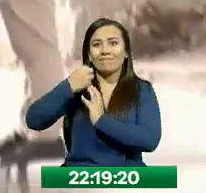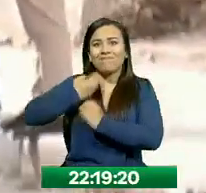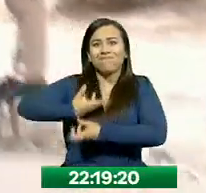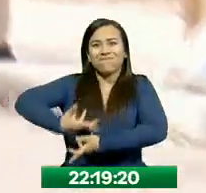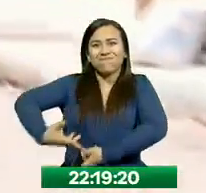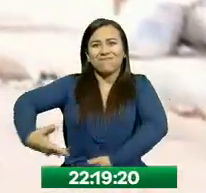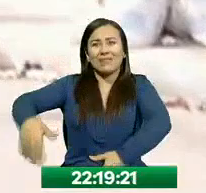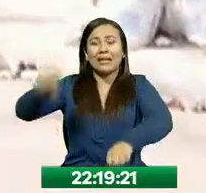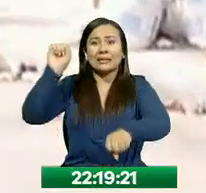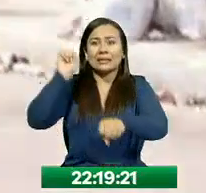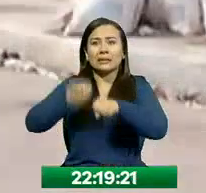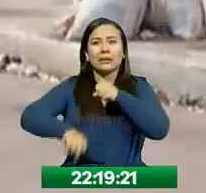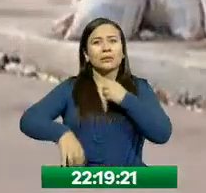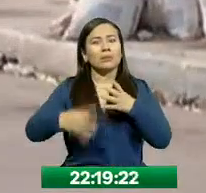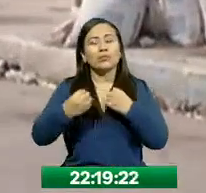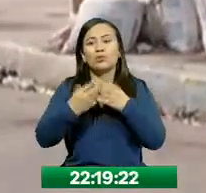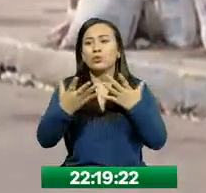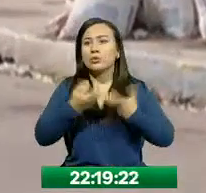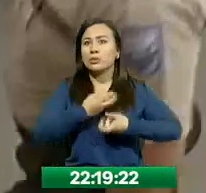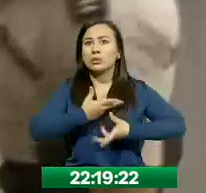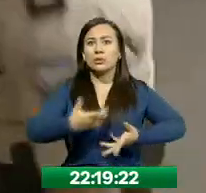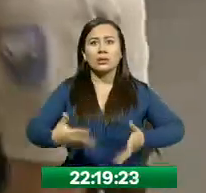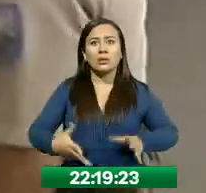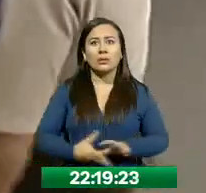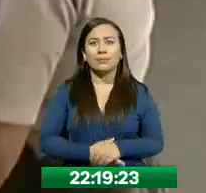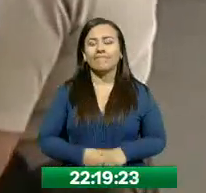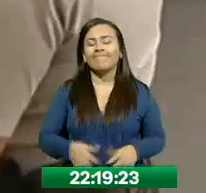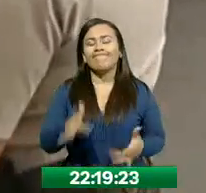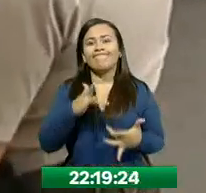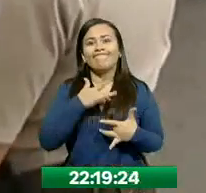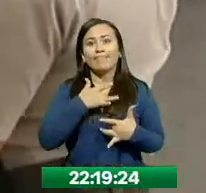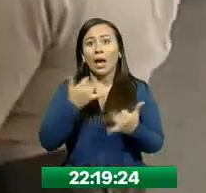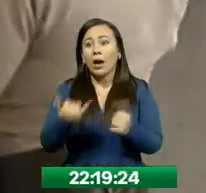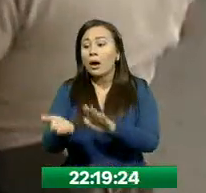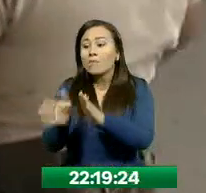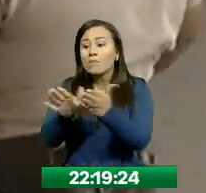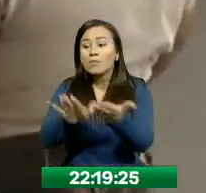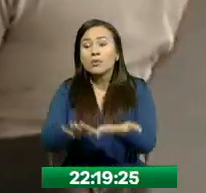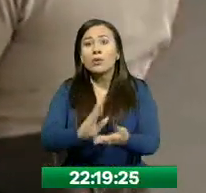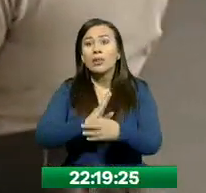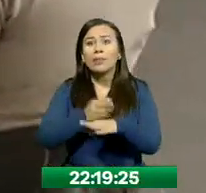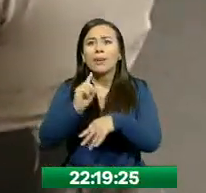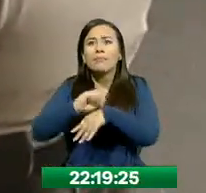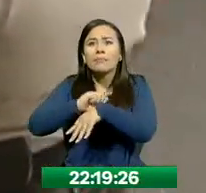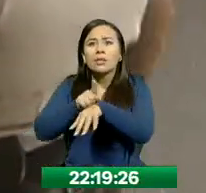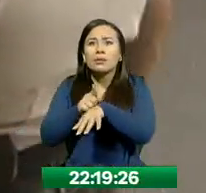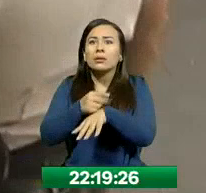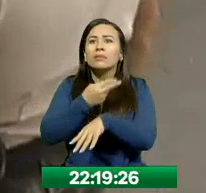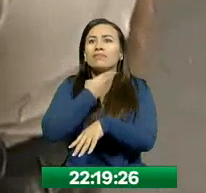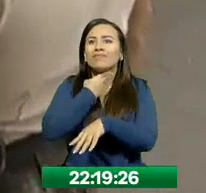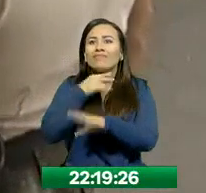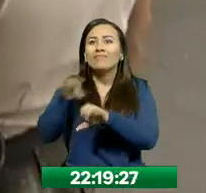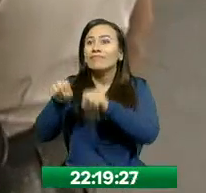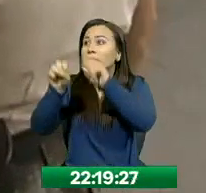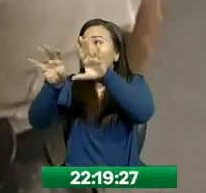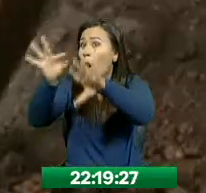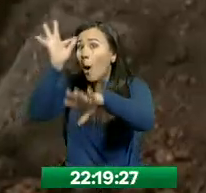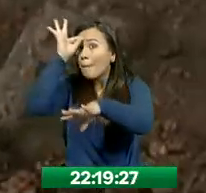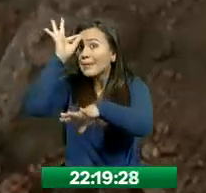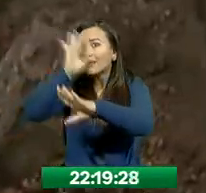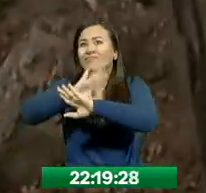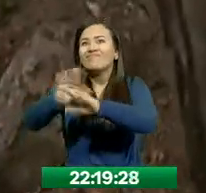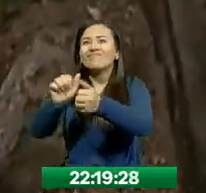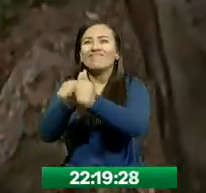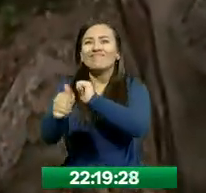le comprometió sus heridas y lamentablemente falleció hoy, después de unos minutos de haber sido trasladado al hospital del Guasmo.